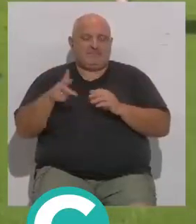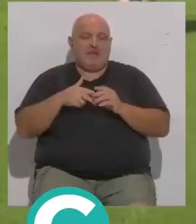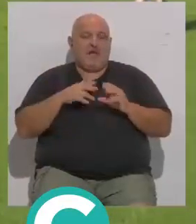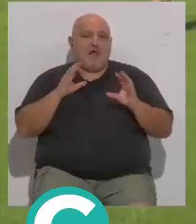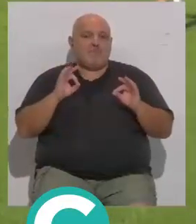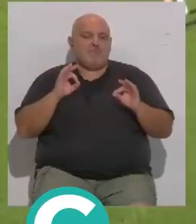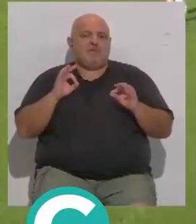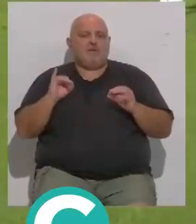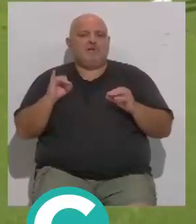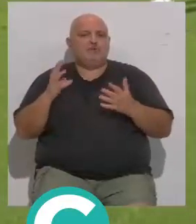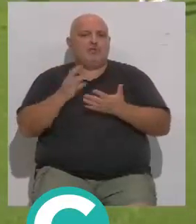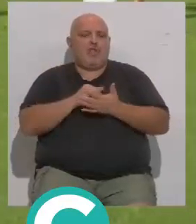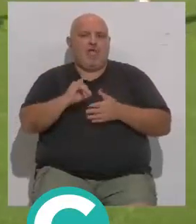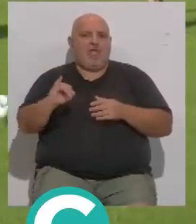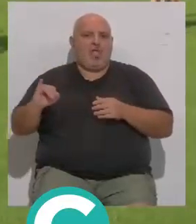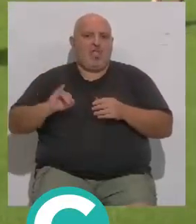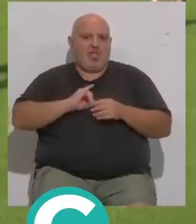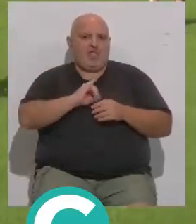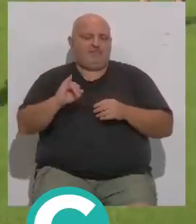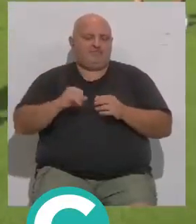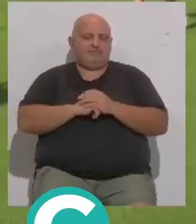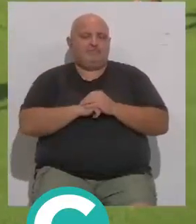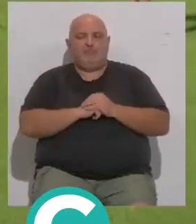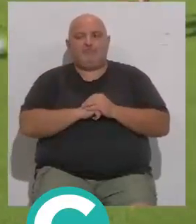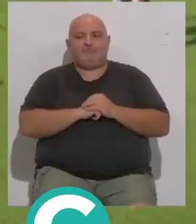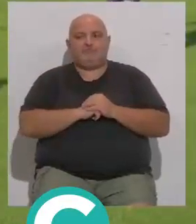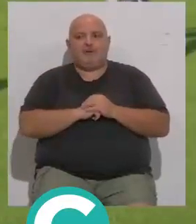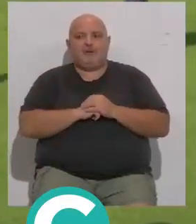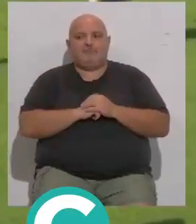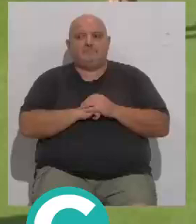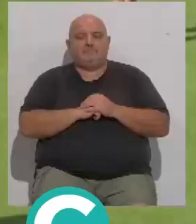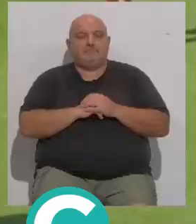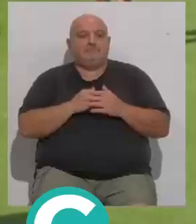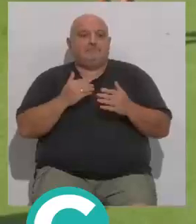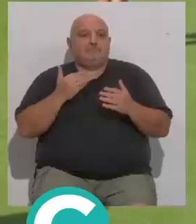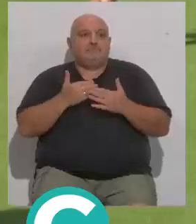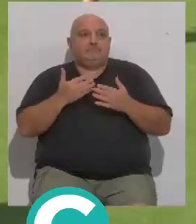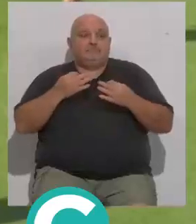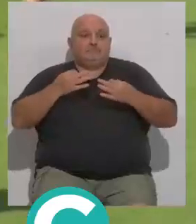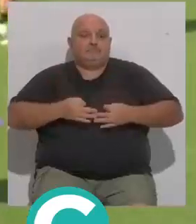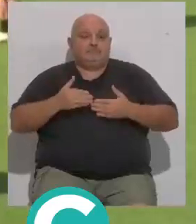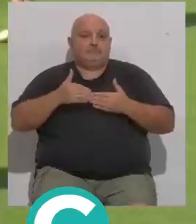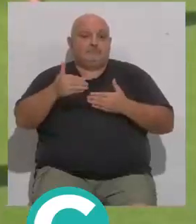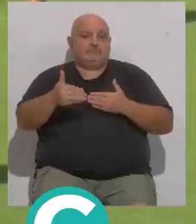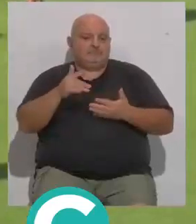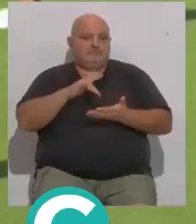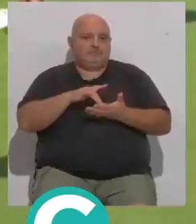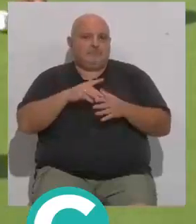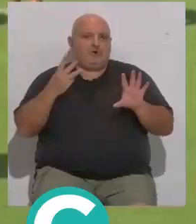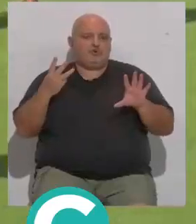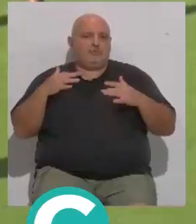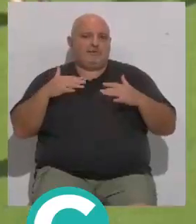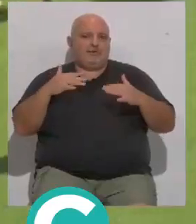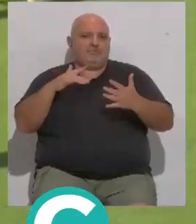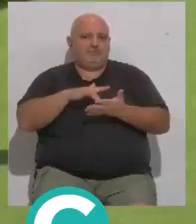ahora mismo están todos disponibles, y claro, para llegar con garantía a estos 8